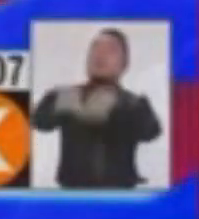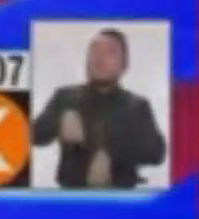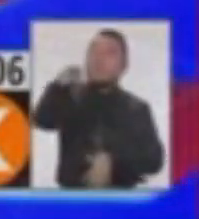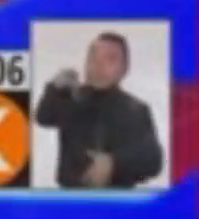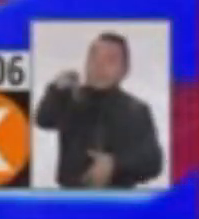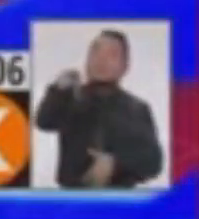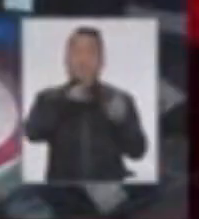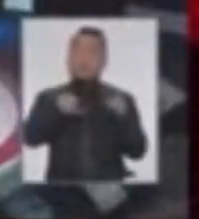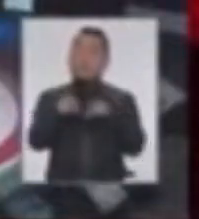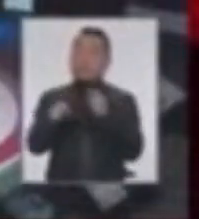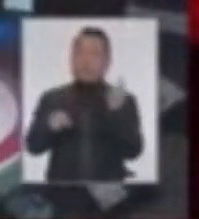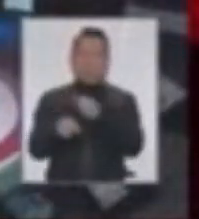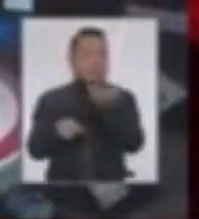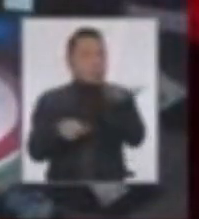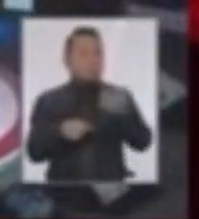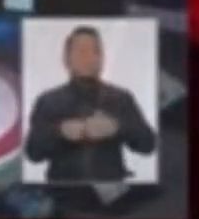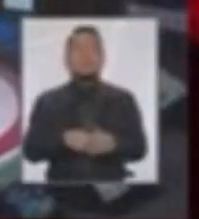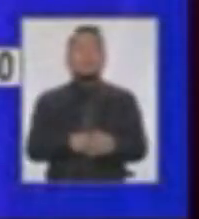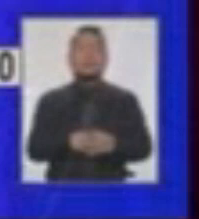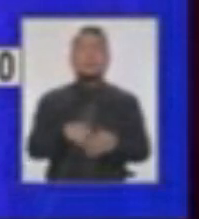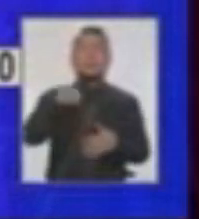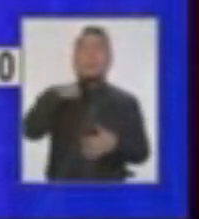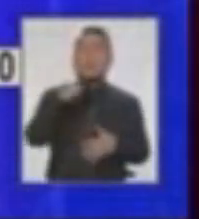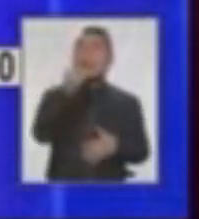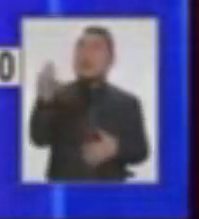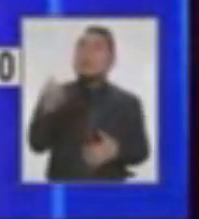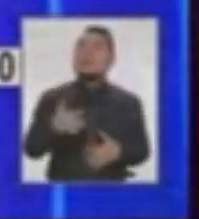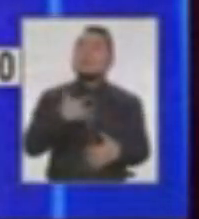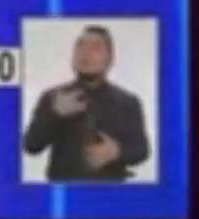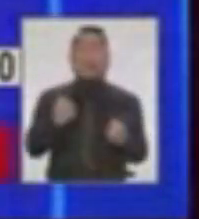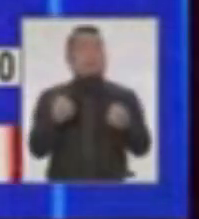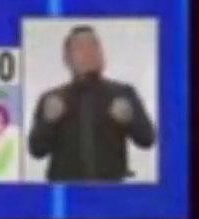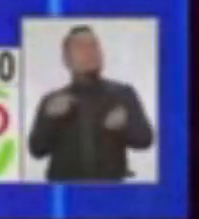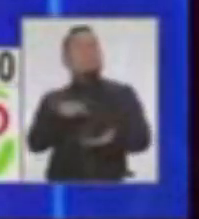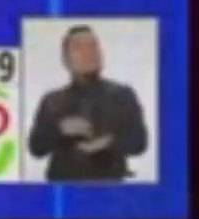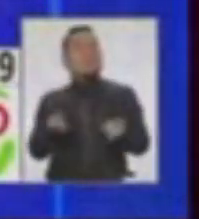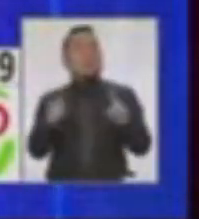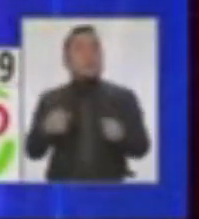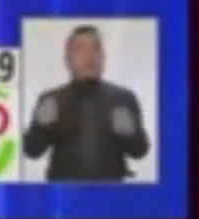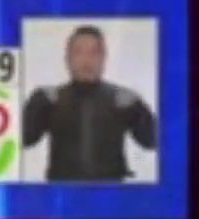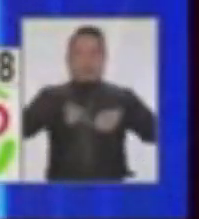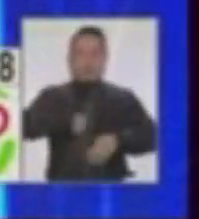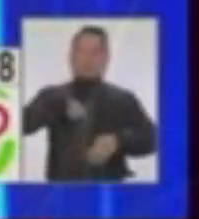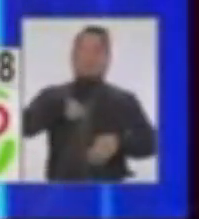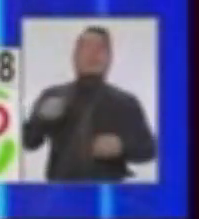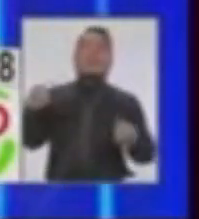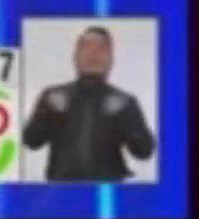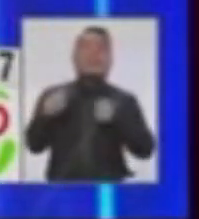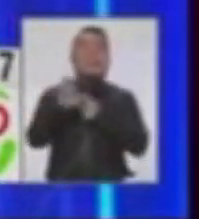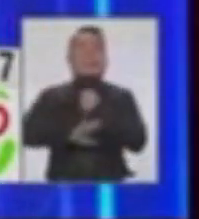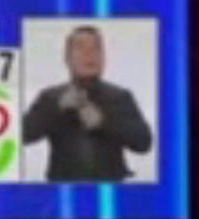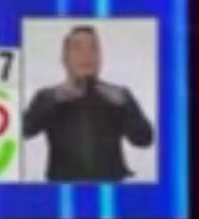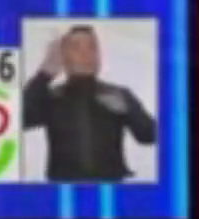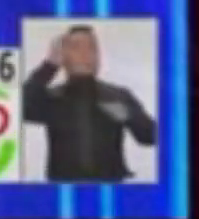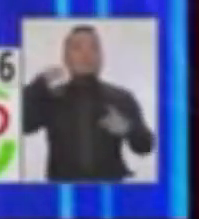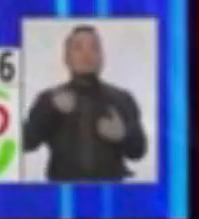comentar este intercambio, esta balacera, ¿no?, que se produjo en el estudio donde se